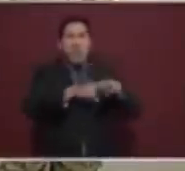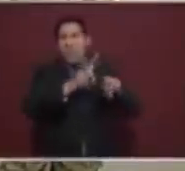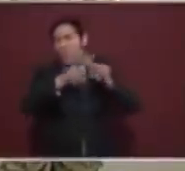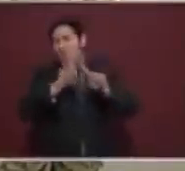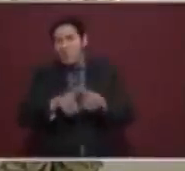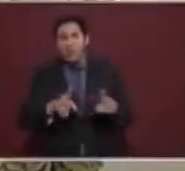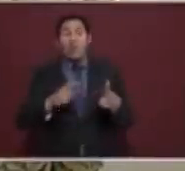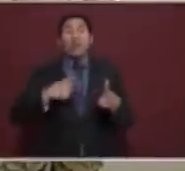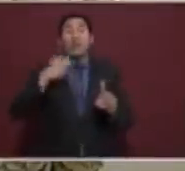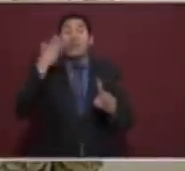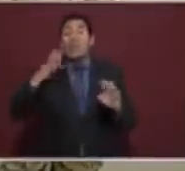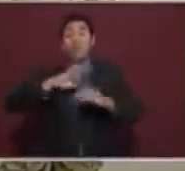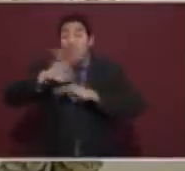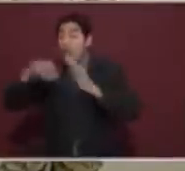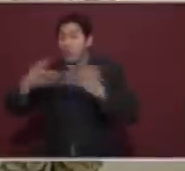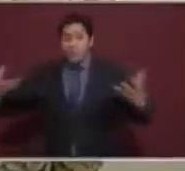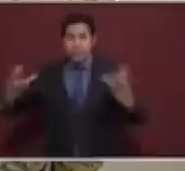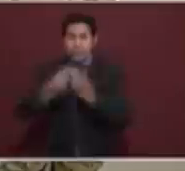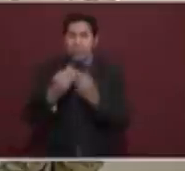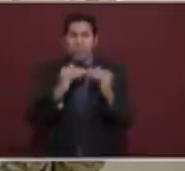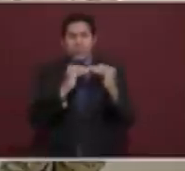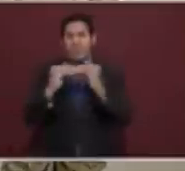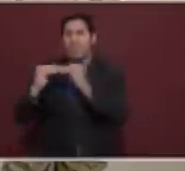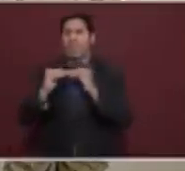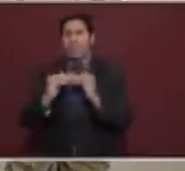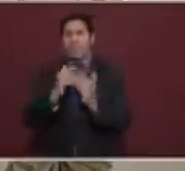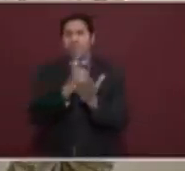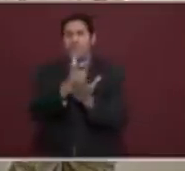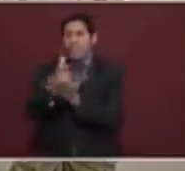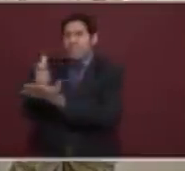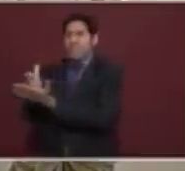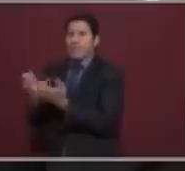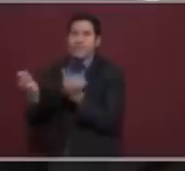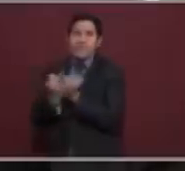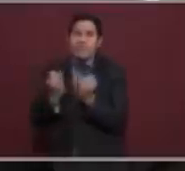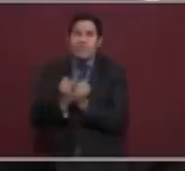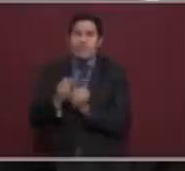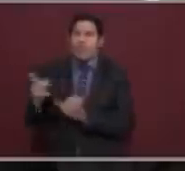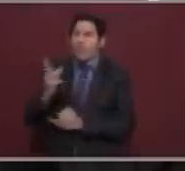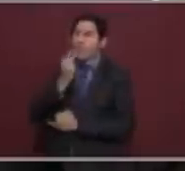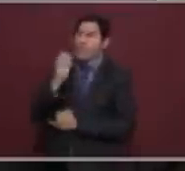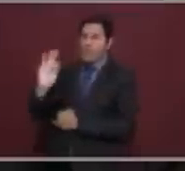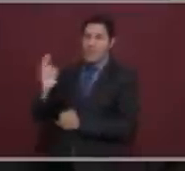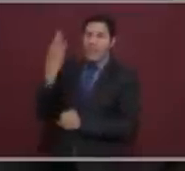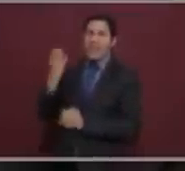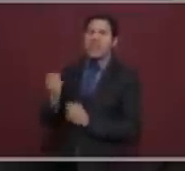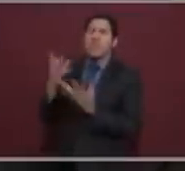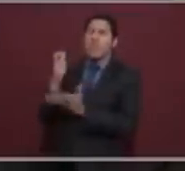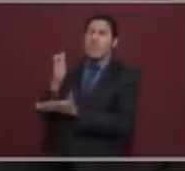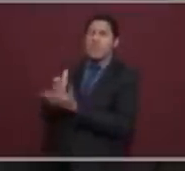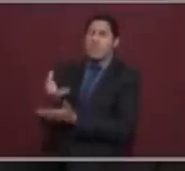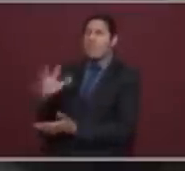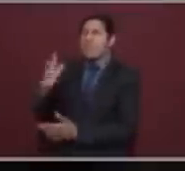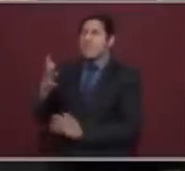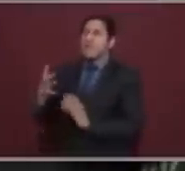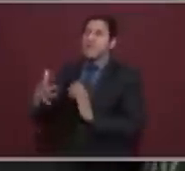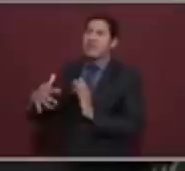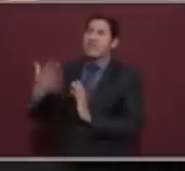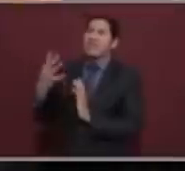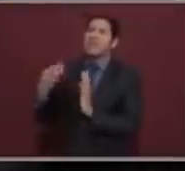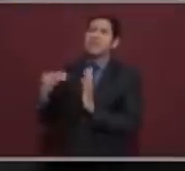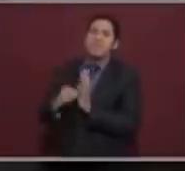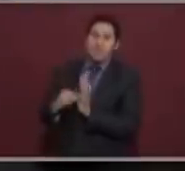los sueldos en el caso de la policía federal andan en alrededor de 15 mil pesos